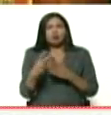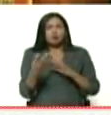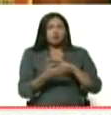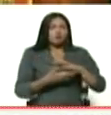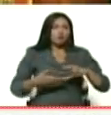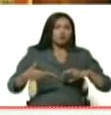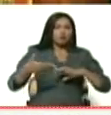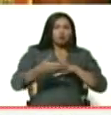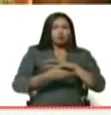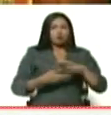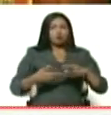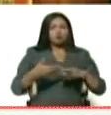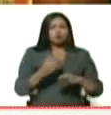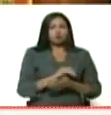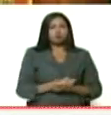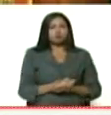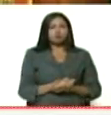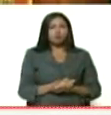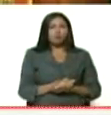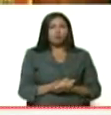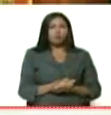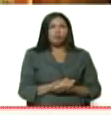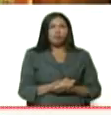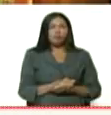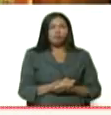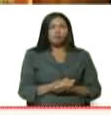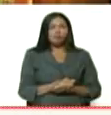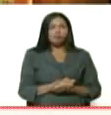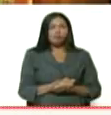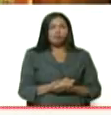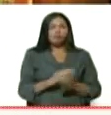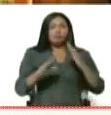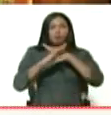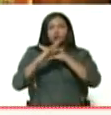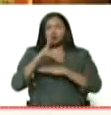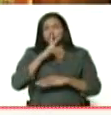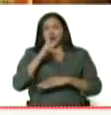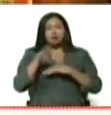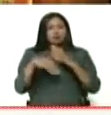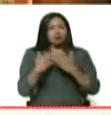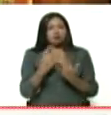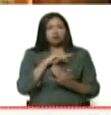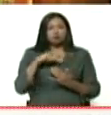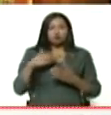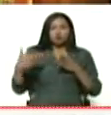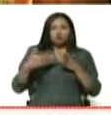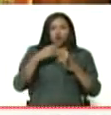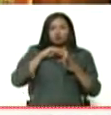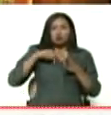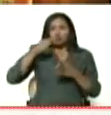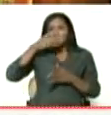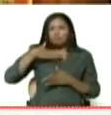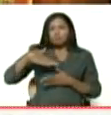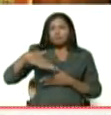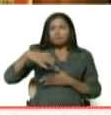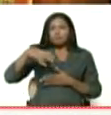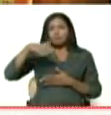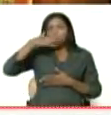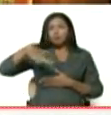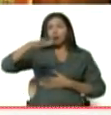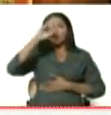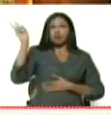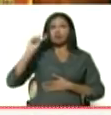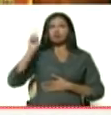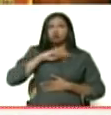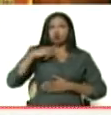medidas de bloqueo y persecución económica, comercial y financiera contra el pueblo de Venezuela en protesta.